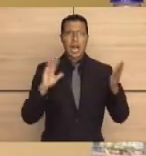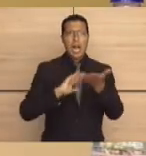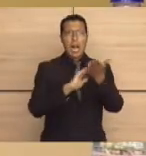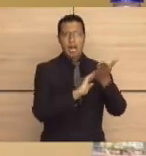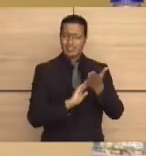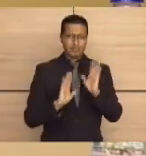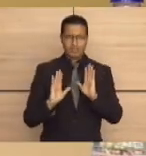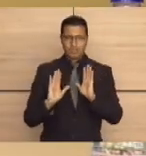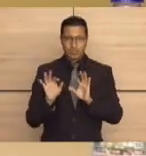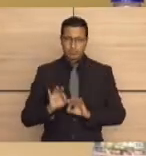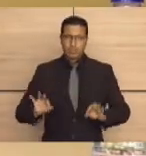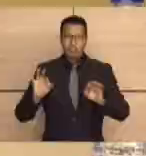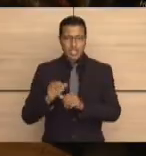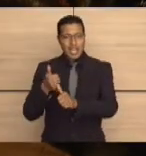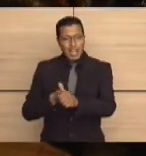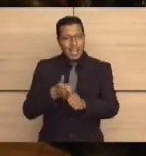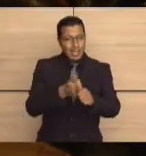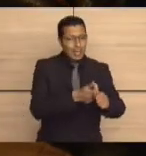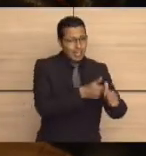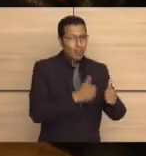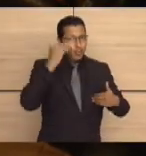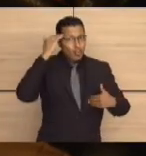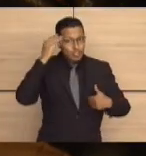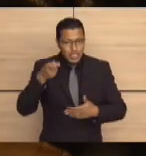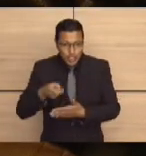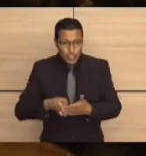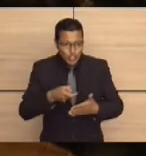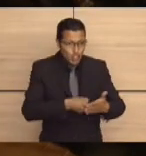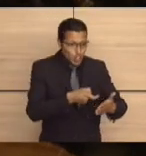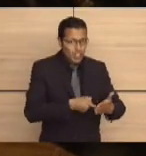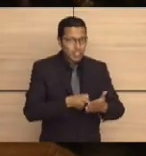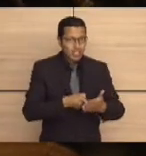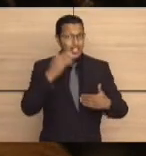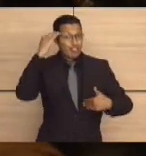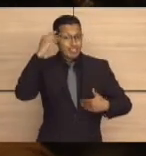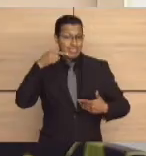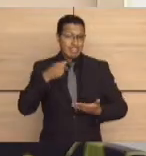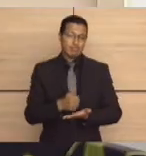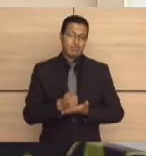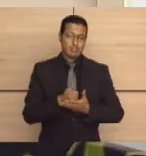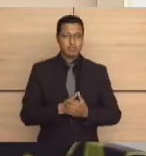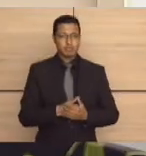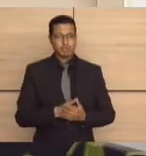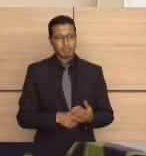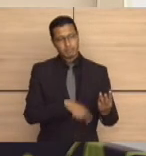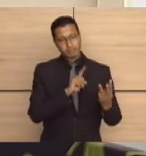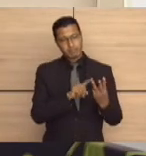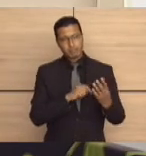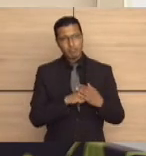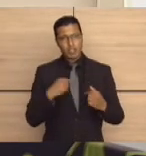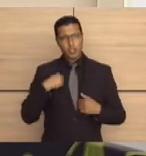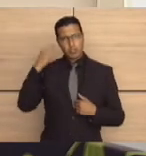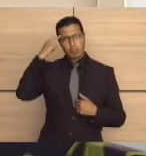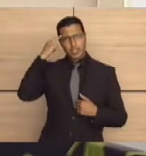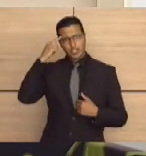podemos generar cada persona, pues no vamos a lograr nada. Yo pienso que con la conciencia